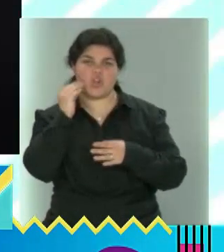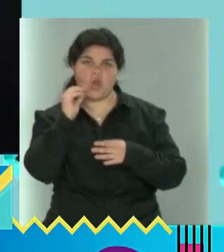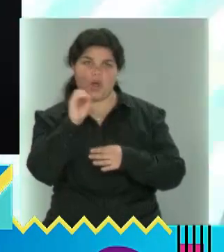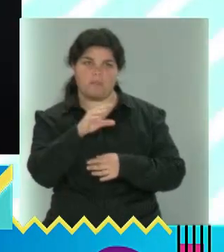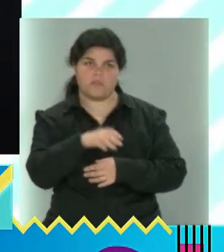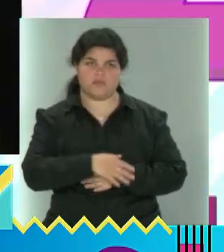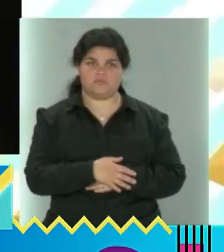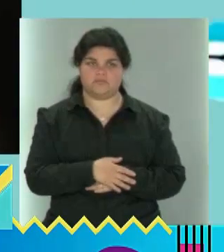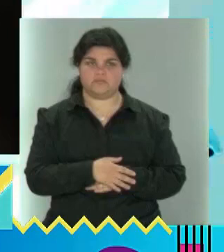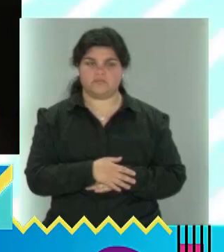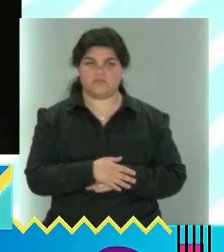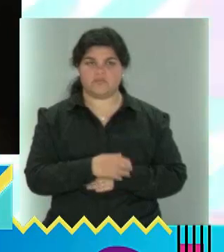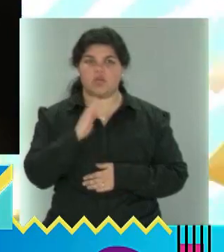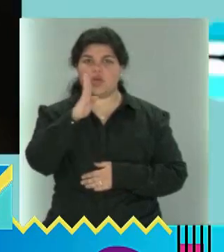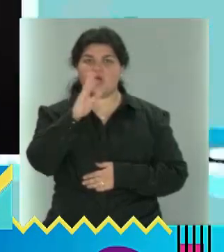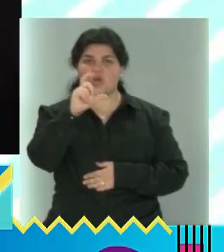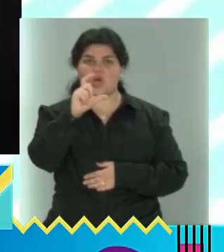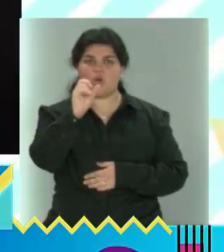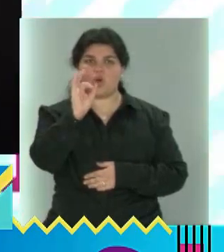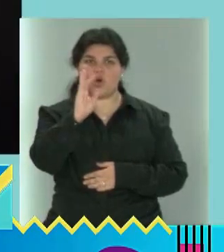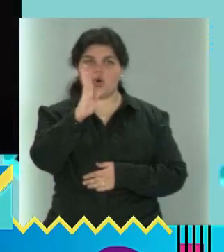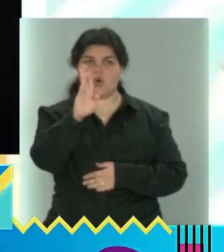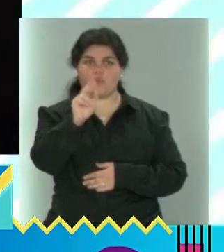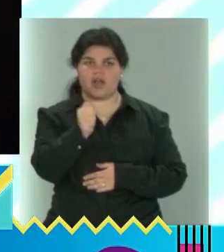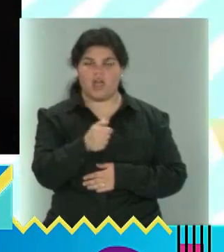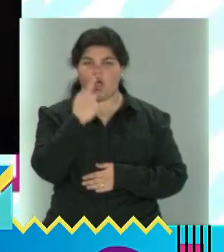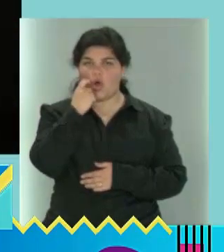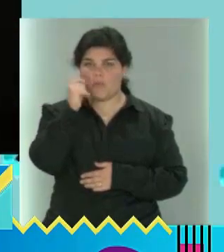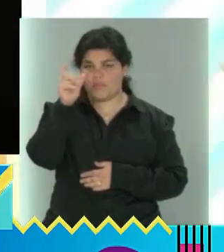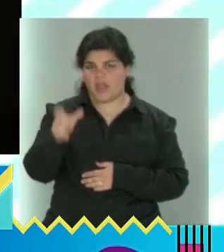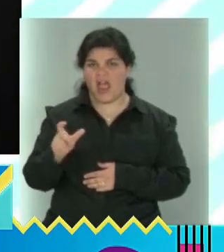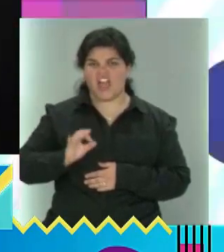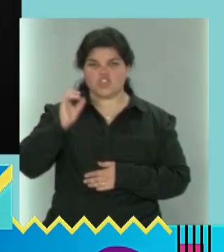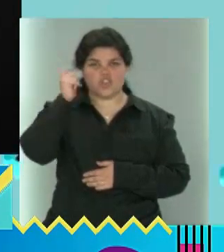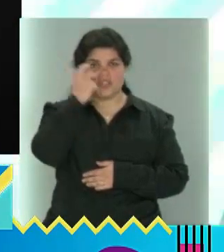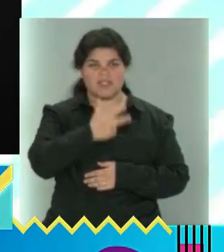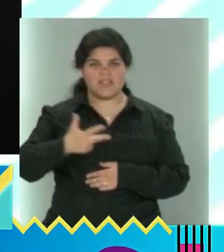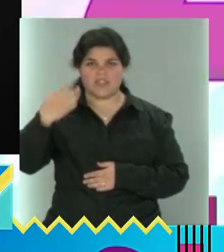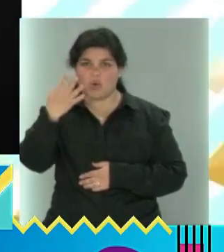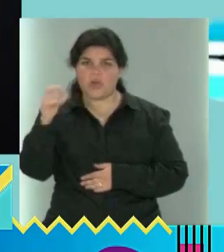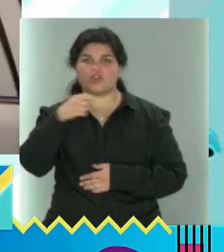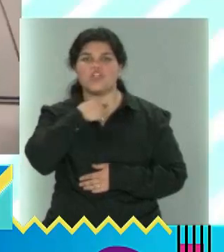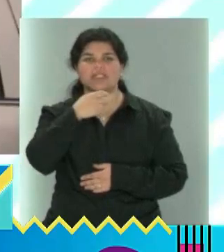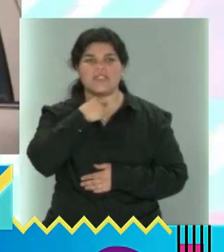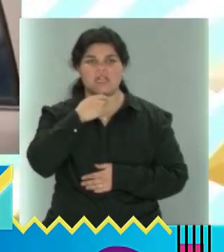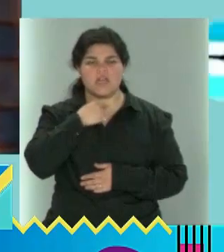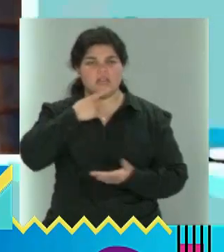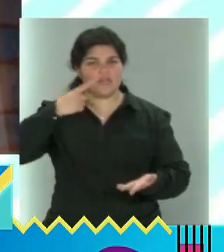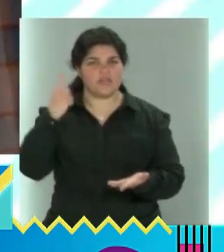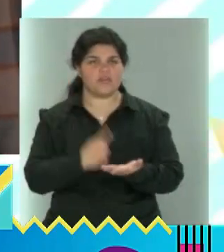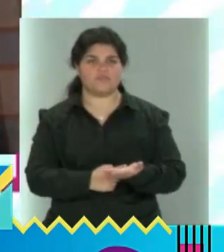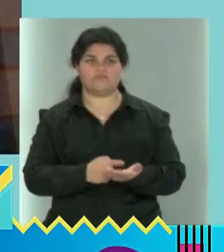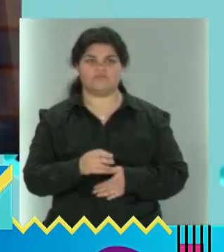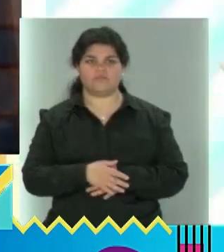LaRusso. Cobra Kai nos cuenta la historia de Johnny Lawrence. Después de 34 años busca redimirse y decide reabrir